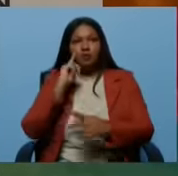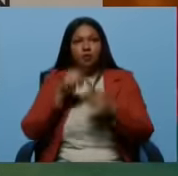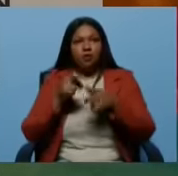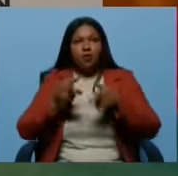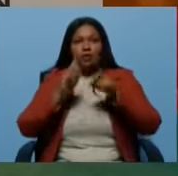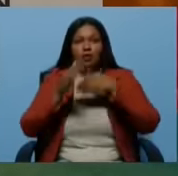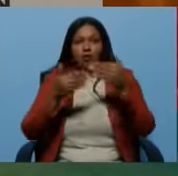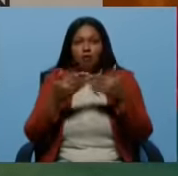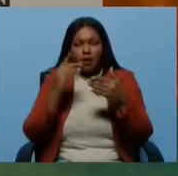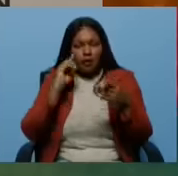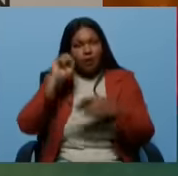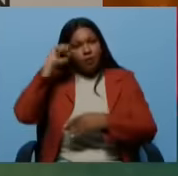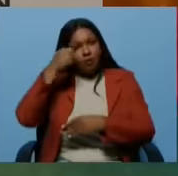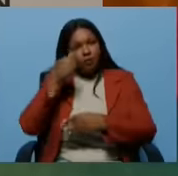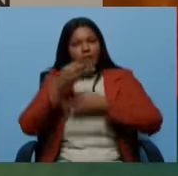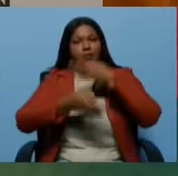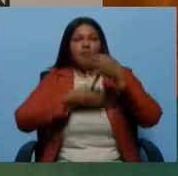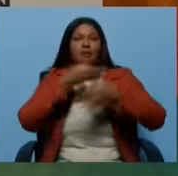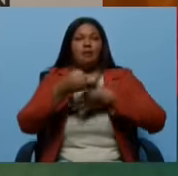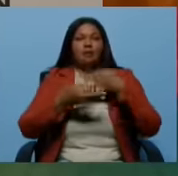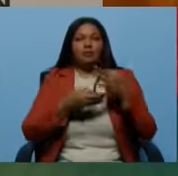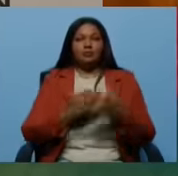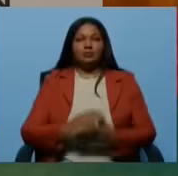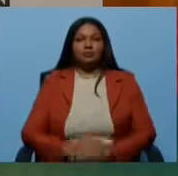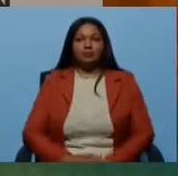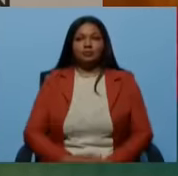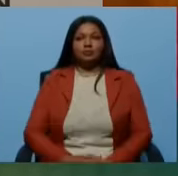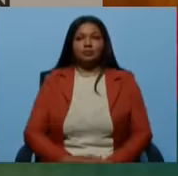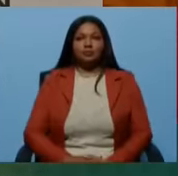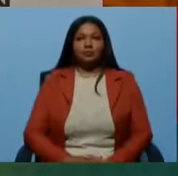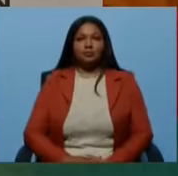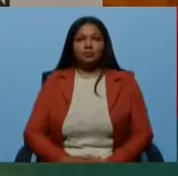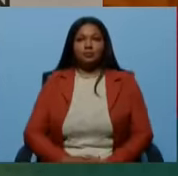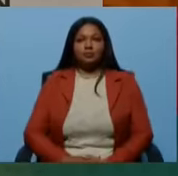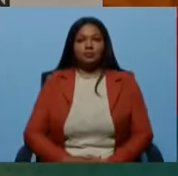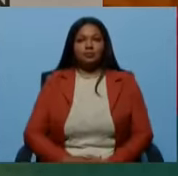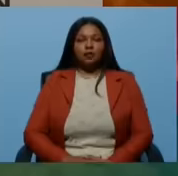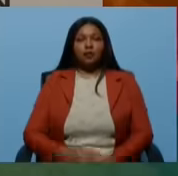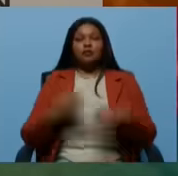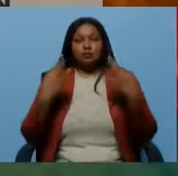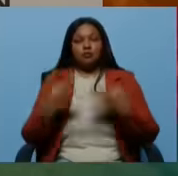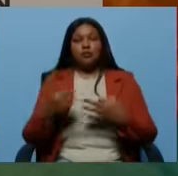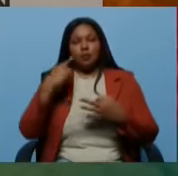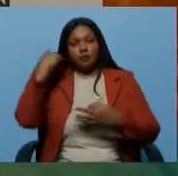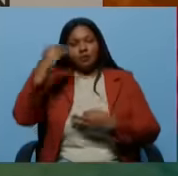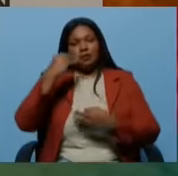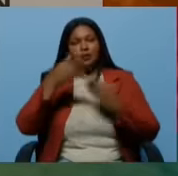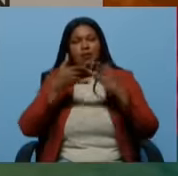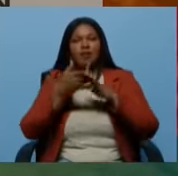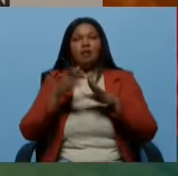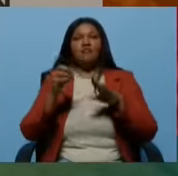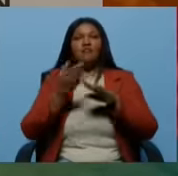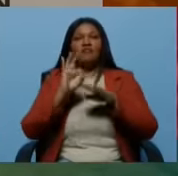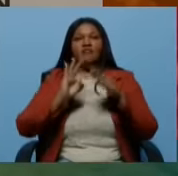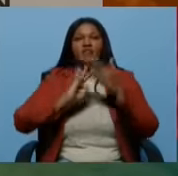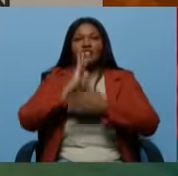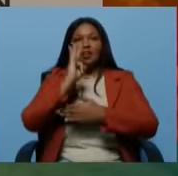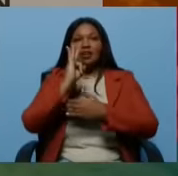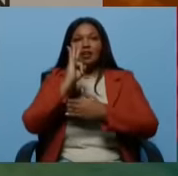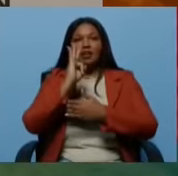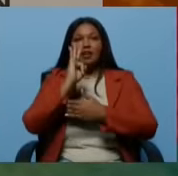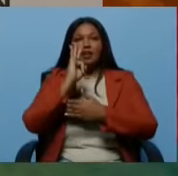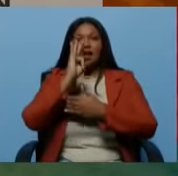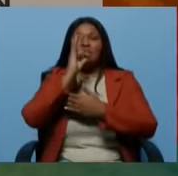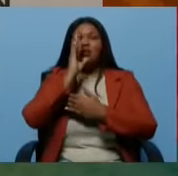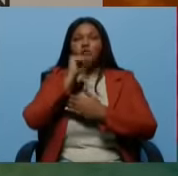Fernández, recordemos, estamos hablando en ese momento del gobierno de Alberto Fernández, aseguró que el análisis de la Policía Federal es que no hay ninguna relación